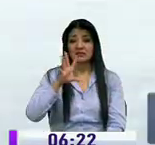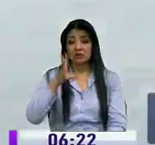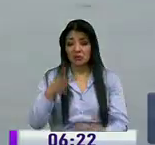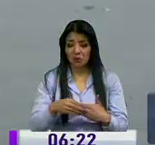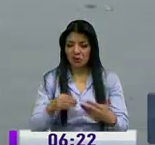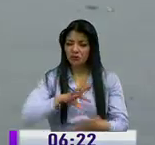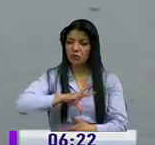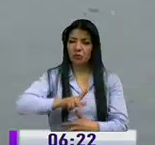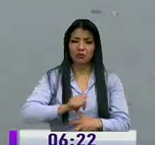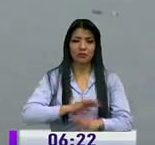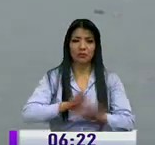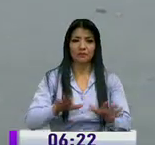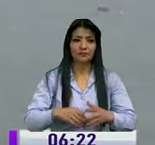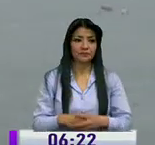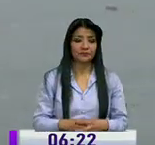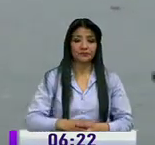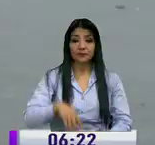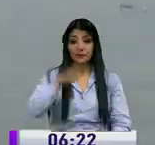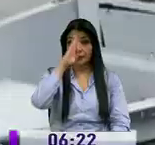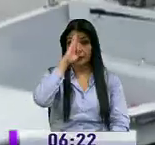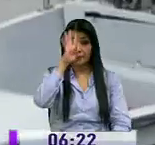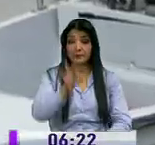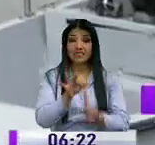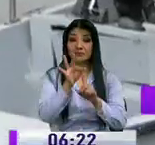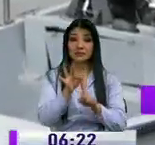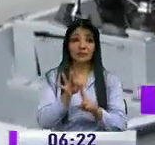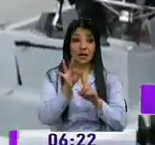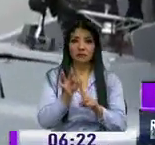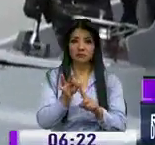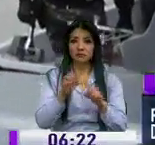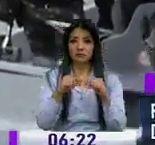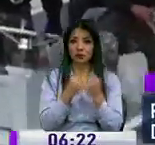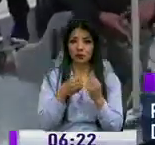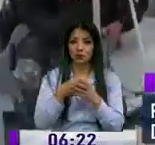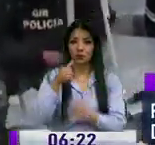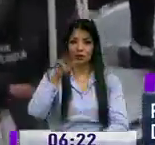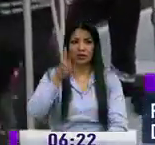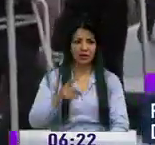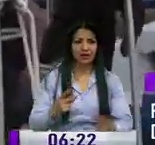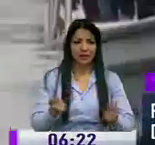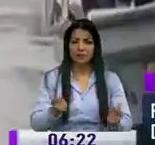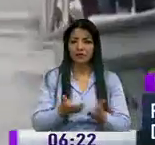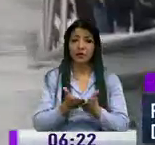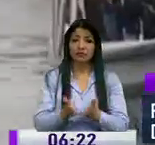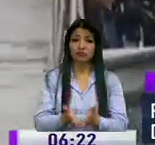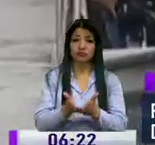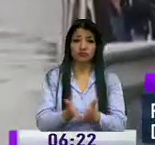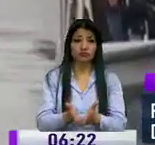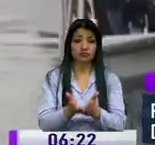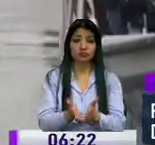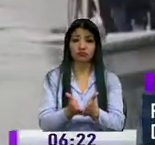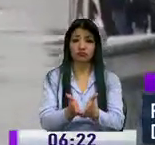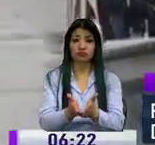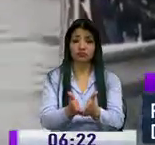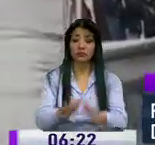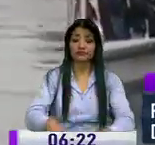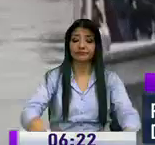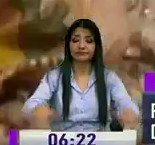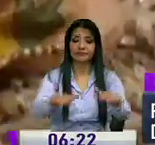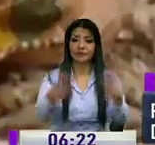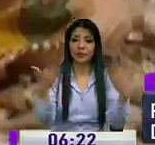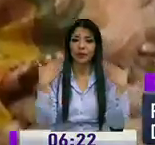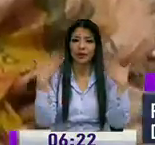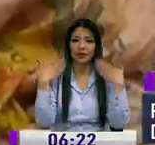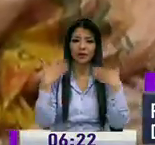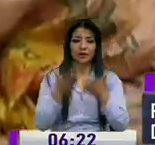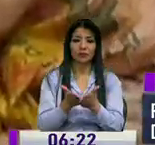Por informados, el Grupo de Intervención y Rescate de la Policía Nacional desplegaron inmediatamente una persecución en el Golfo de Guayaquil,